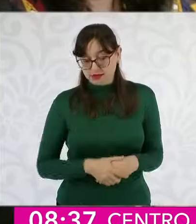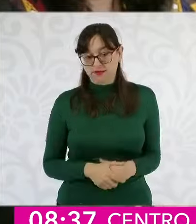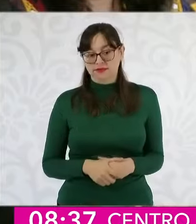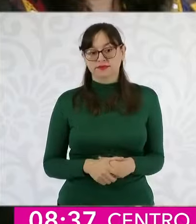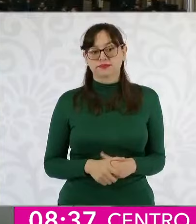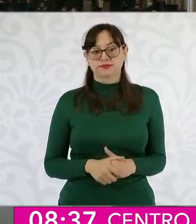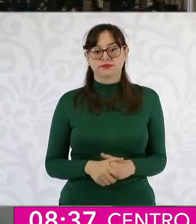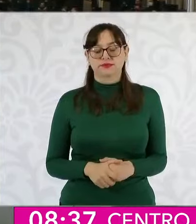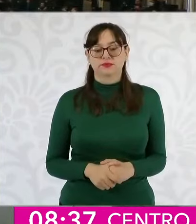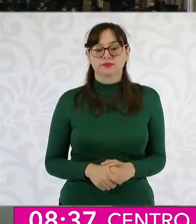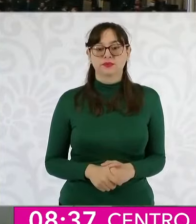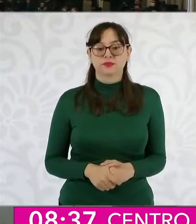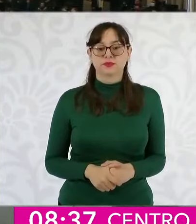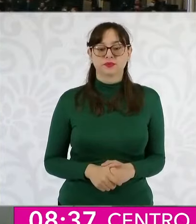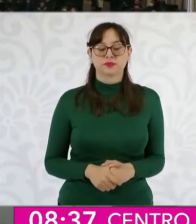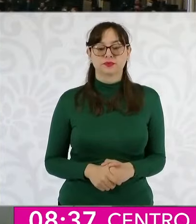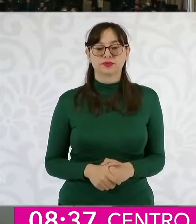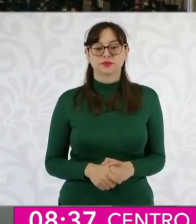materia? Gracias.